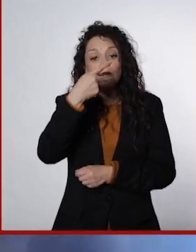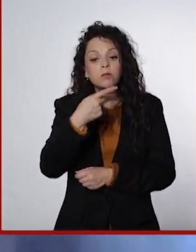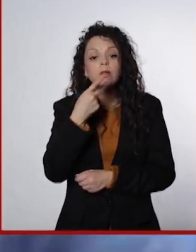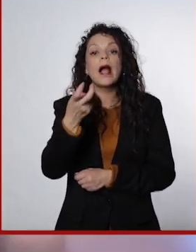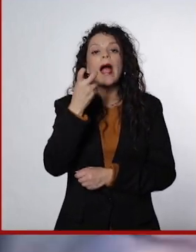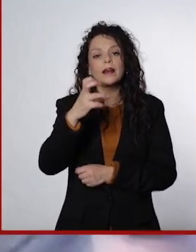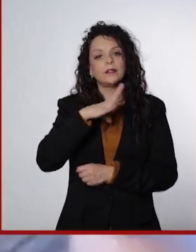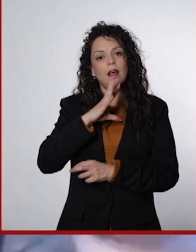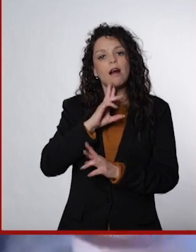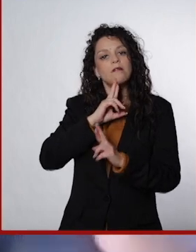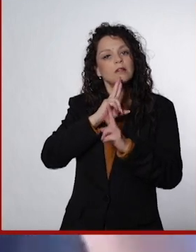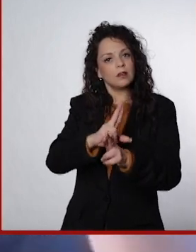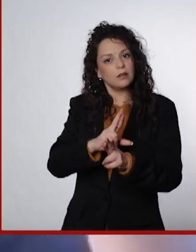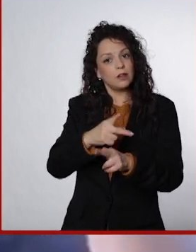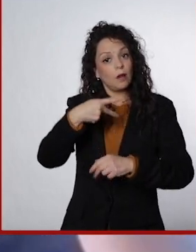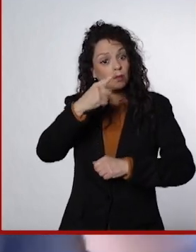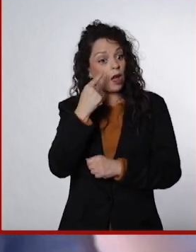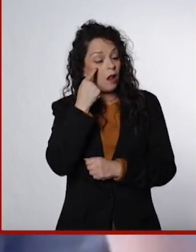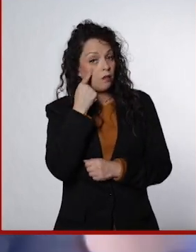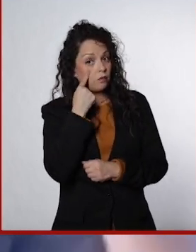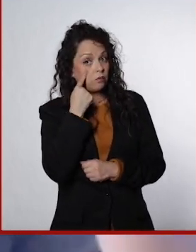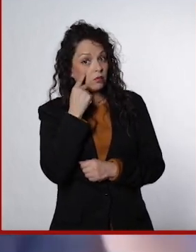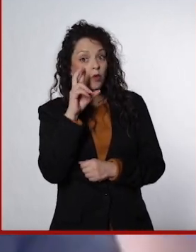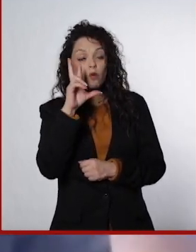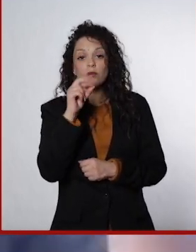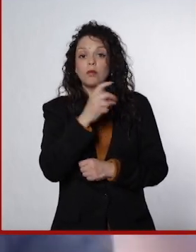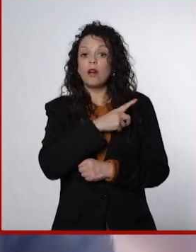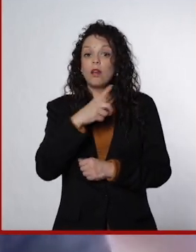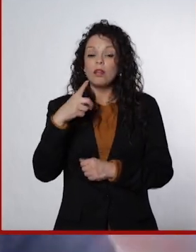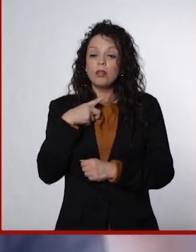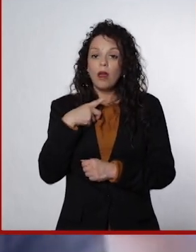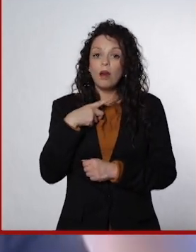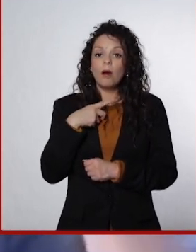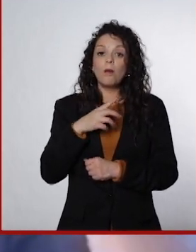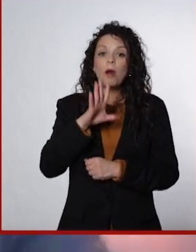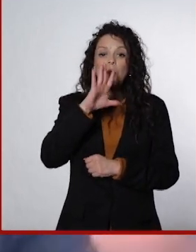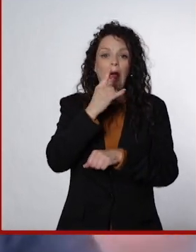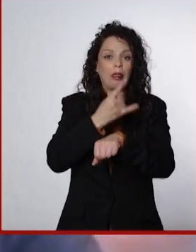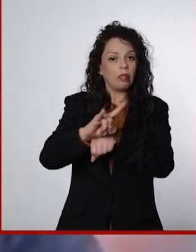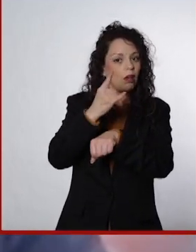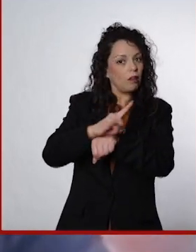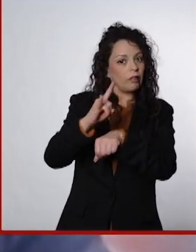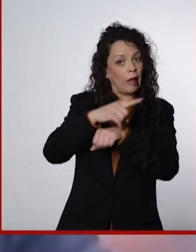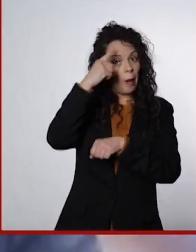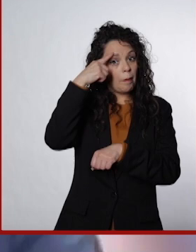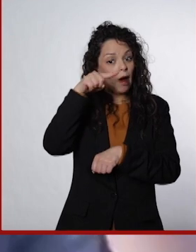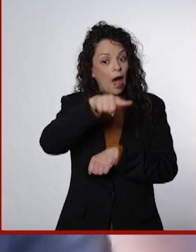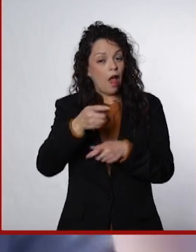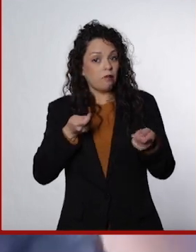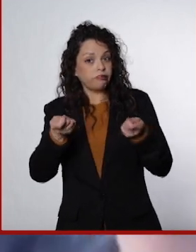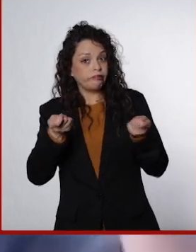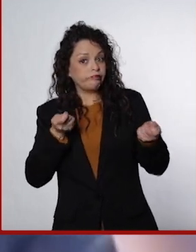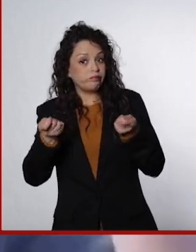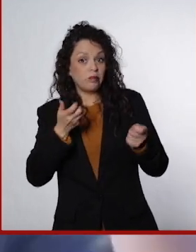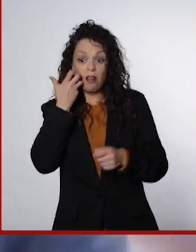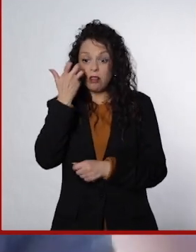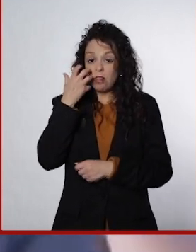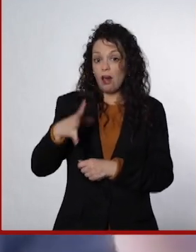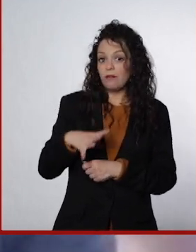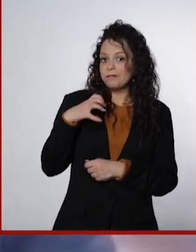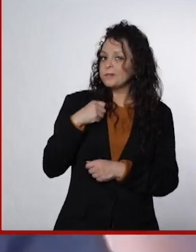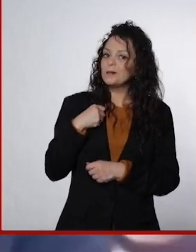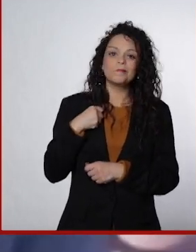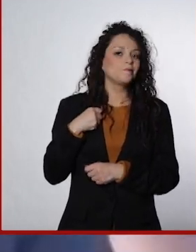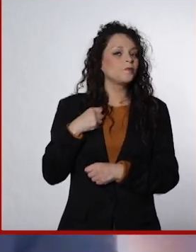contigo. Ojo, siempre y cuando sea genuino, no se use la comunicación no violenta para manipular a los demás. La comunicación no violenta es